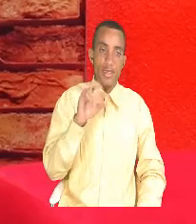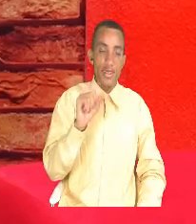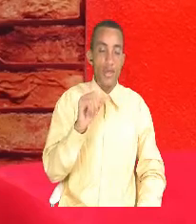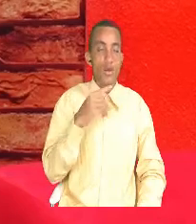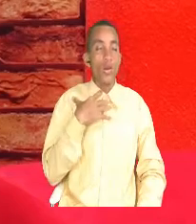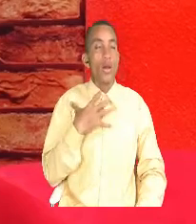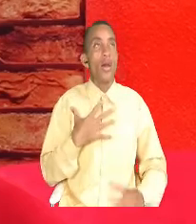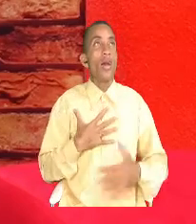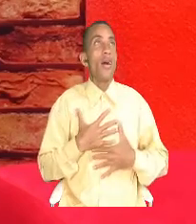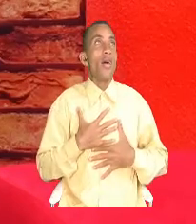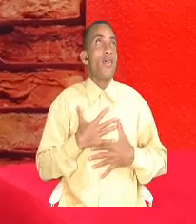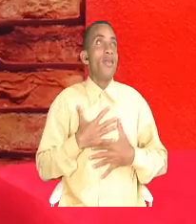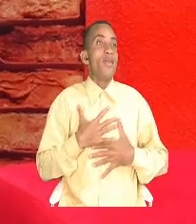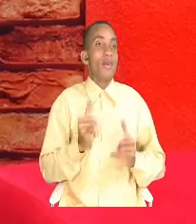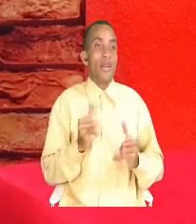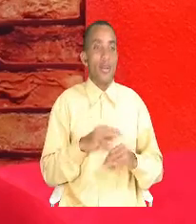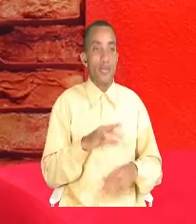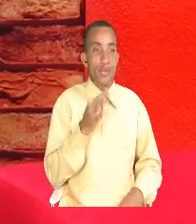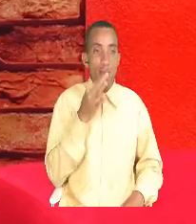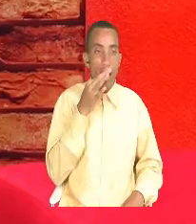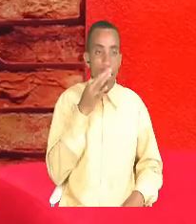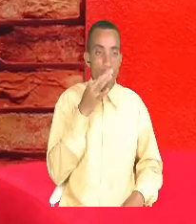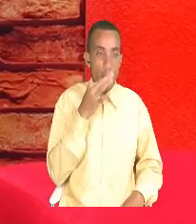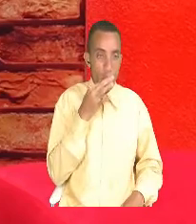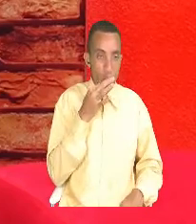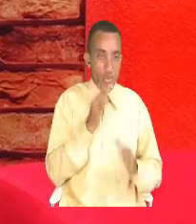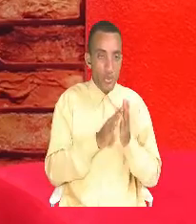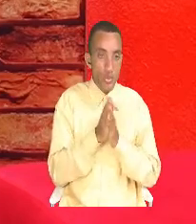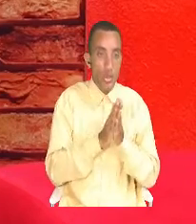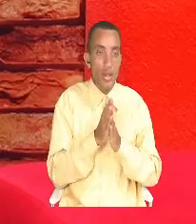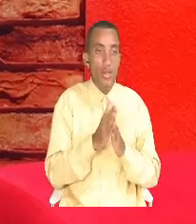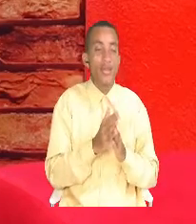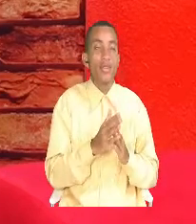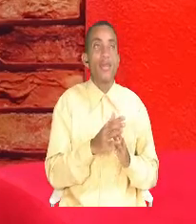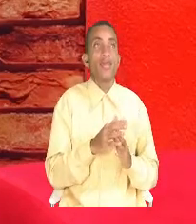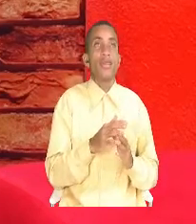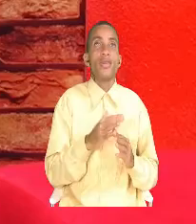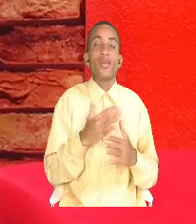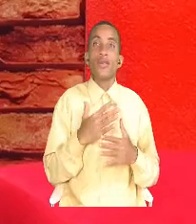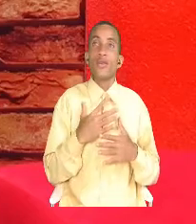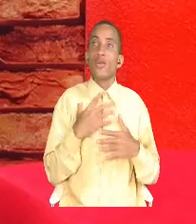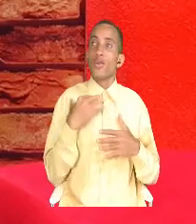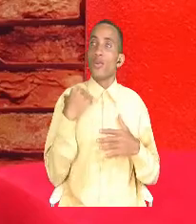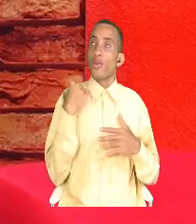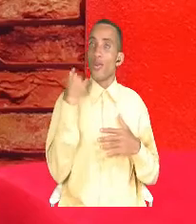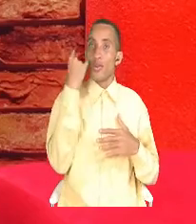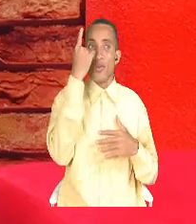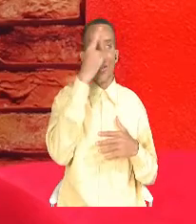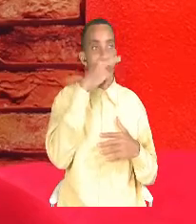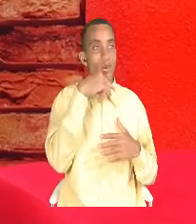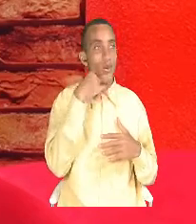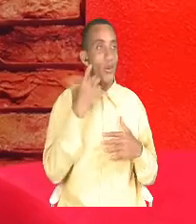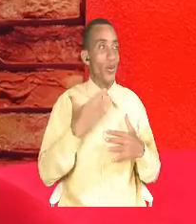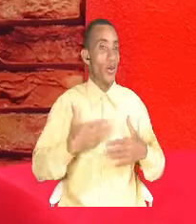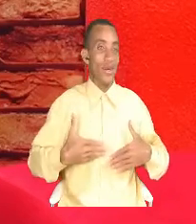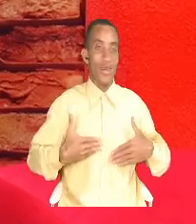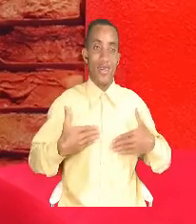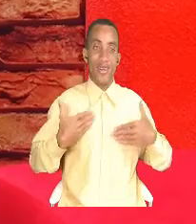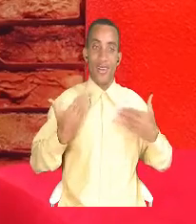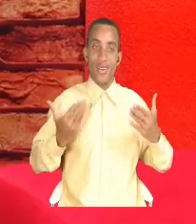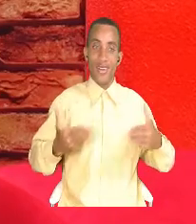pones una pastillita debajo de la lengua de chocolate, inmediatamente tu estado de ánimo cambia, ¿cierto? Entonces